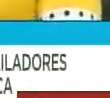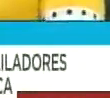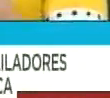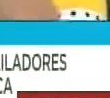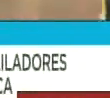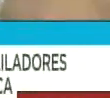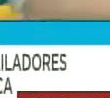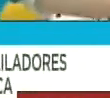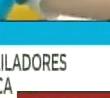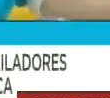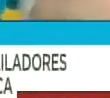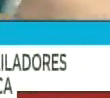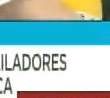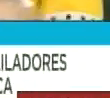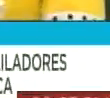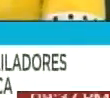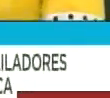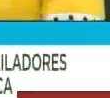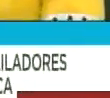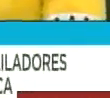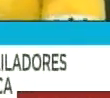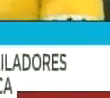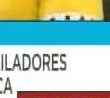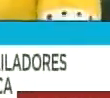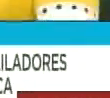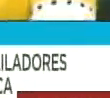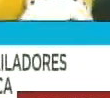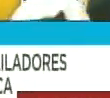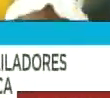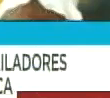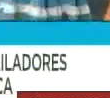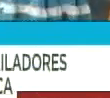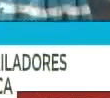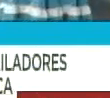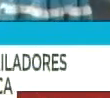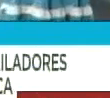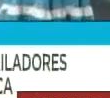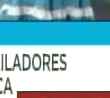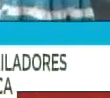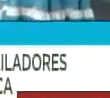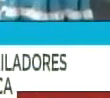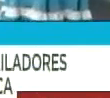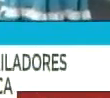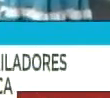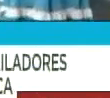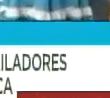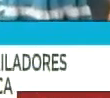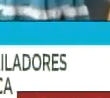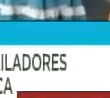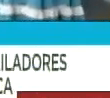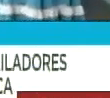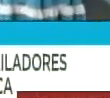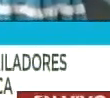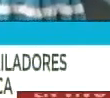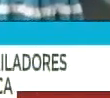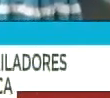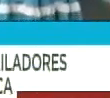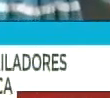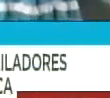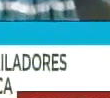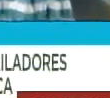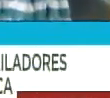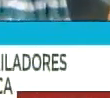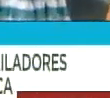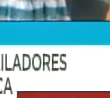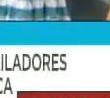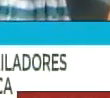en el 50, pero venían cantando desde el principio de siglo. ¿Y dónde llegaron las parrandas allá? Bueno, compuesta por la misma gente del pueblo. Por la misma